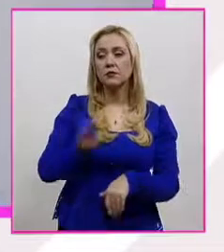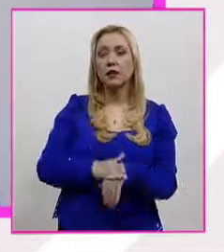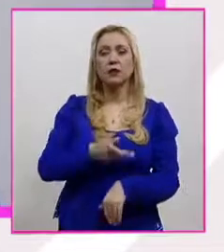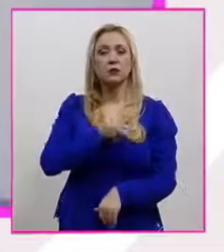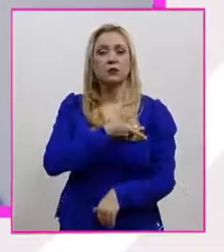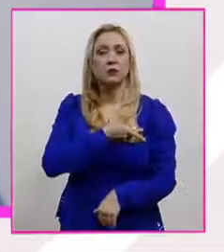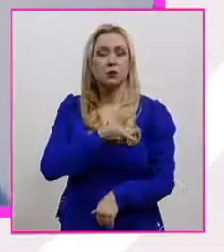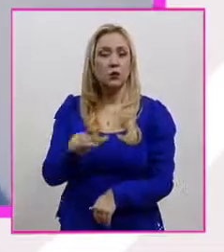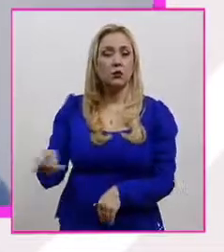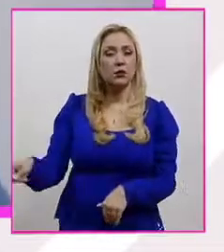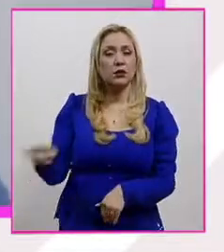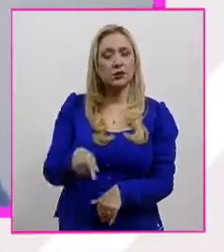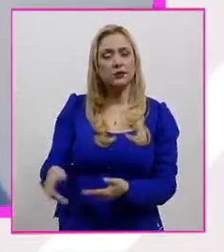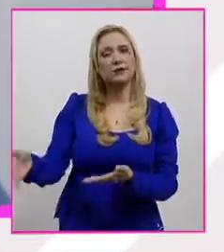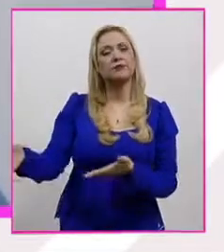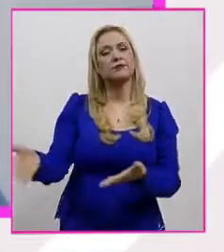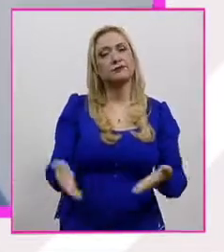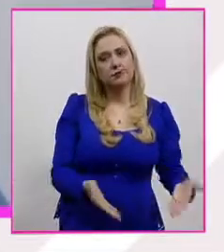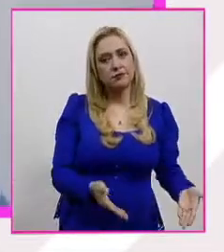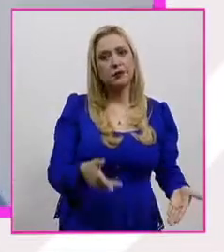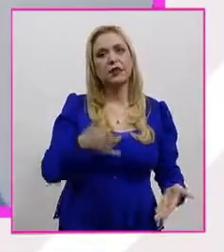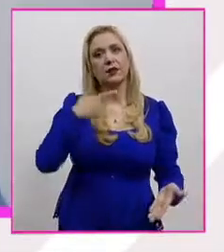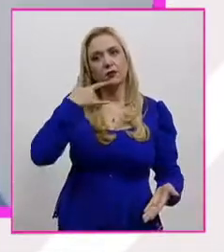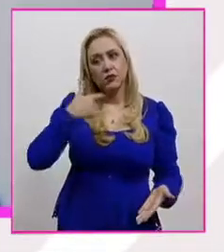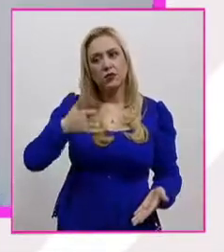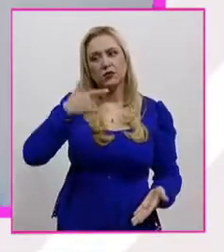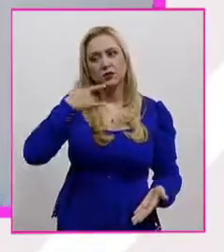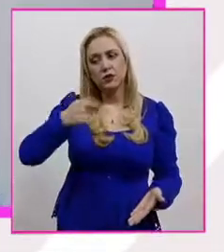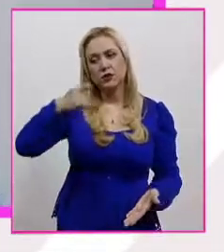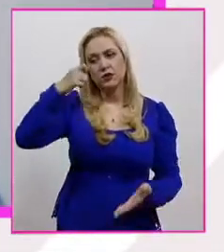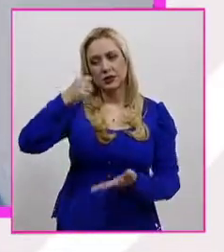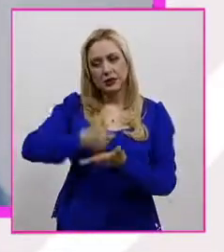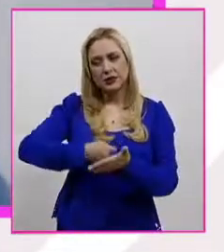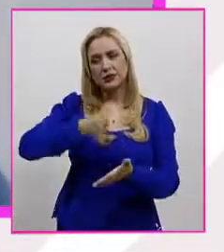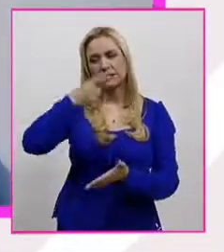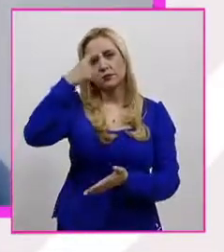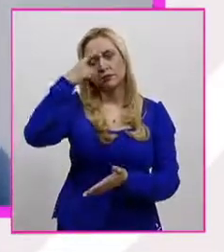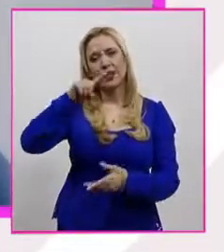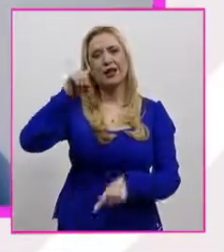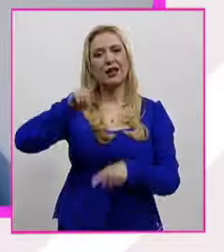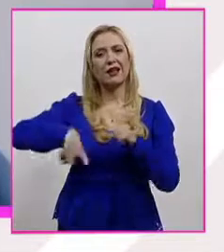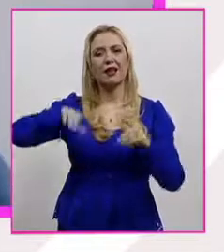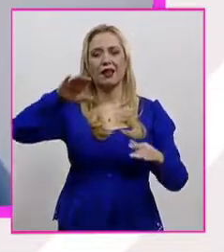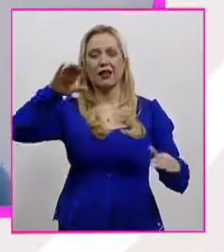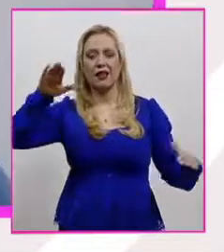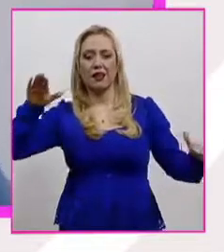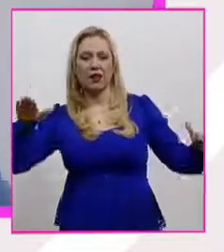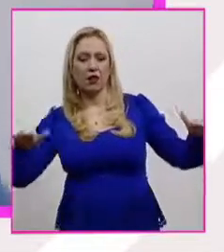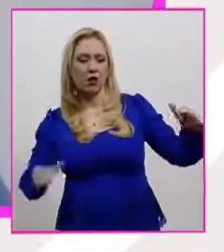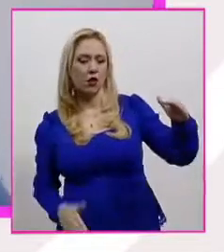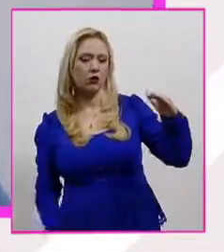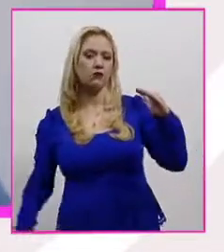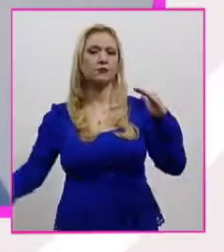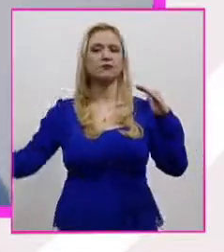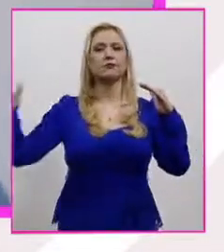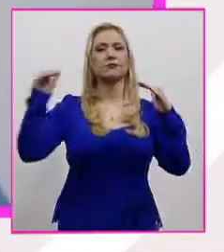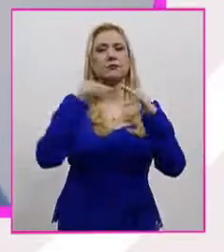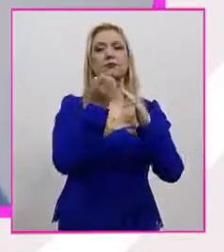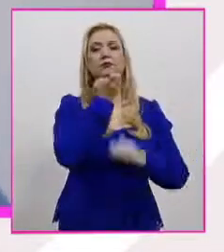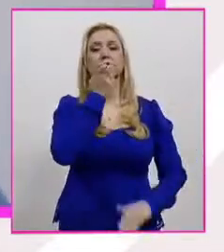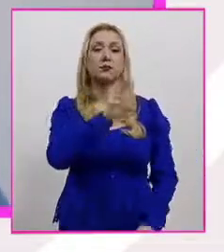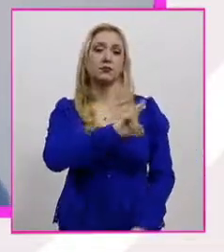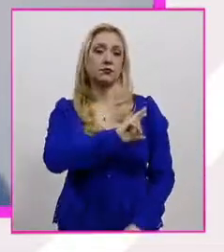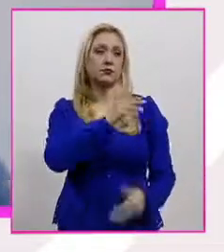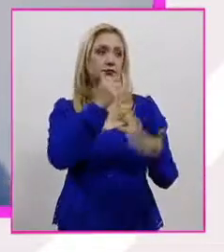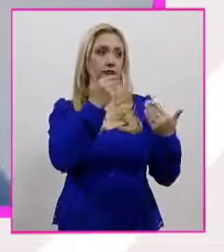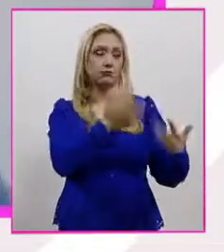eran estos pequeños esfuerzos para romper con la desigualdad estructural del sistema educativo, ¿no? Que permitían,